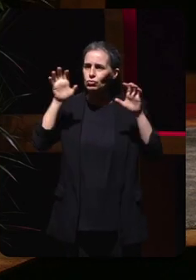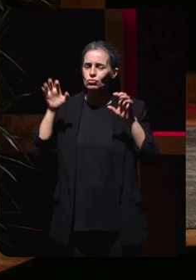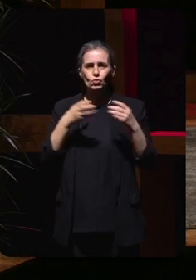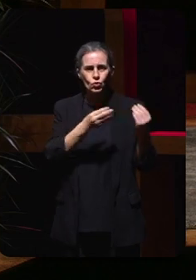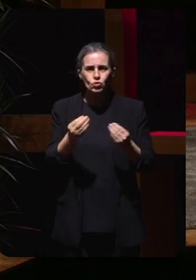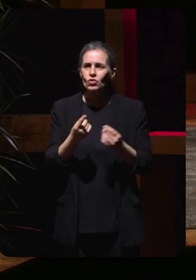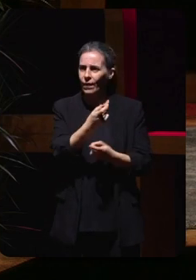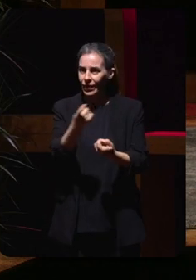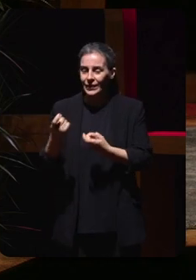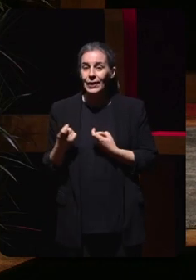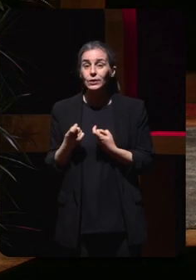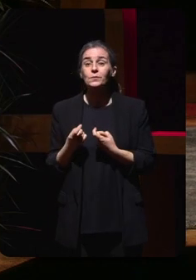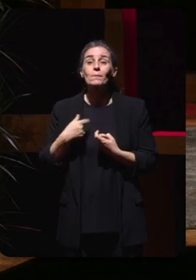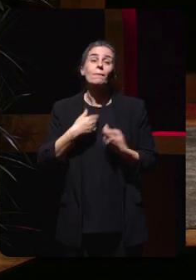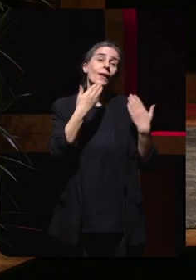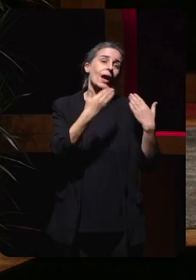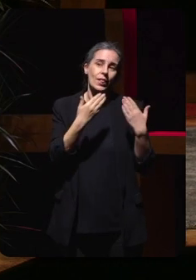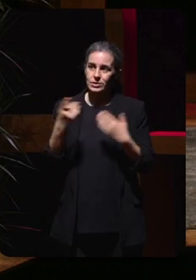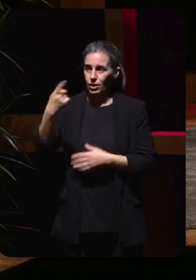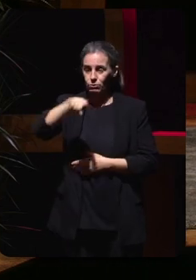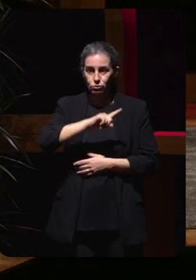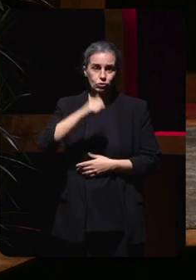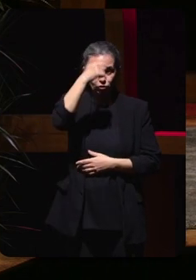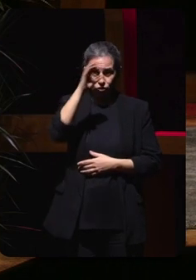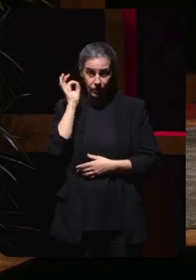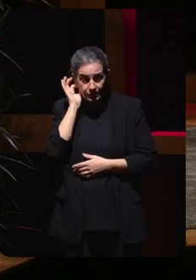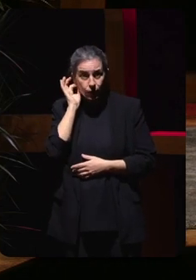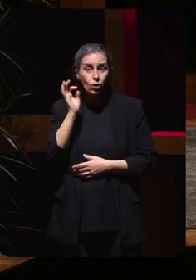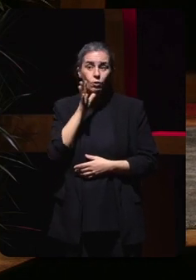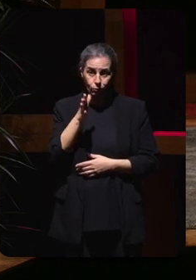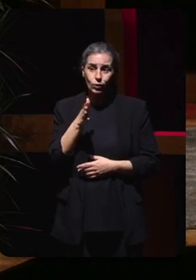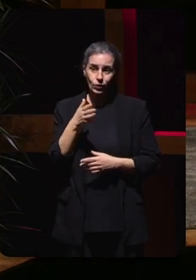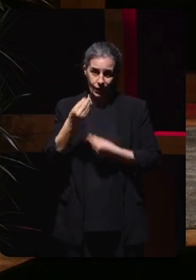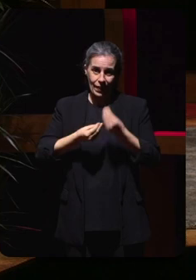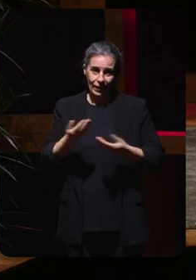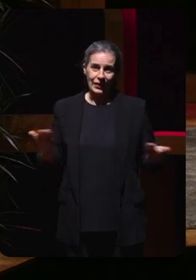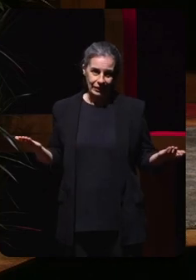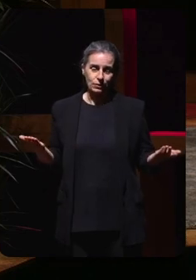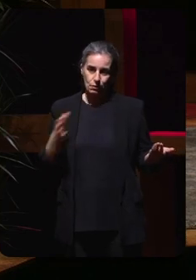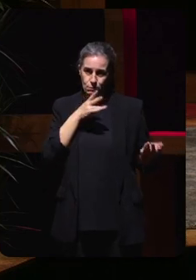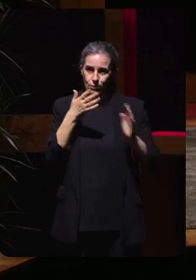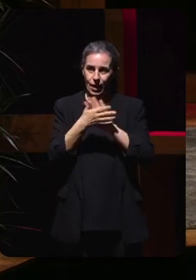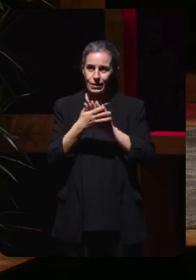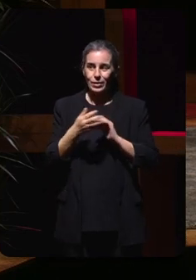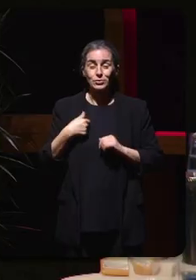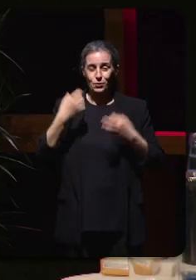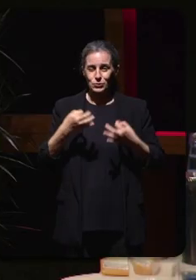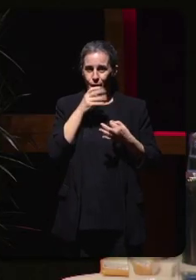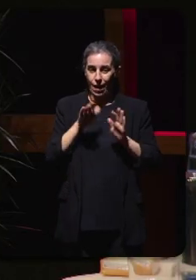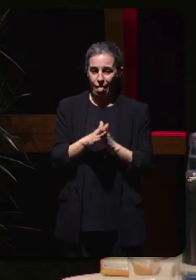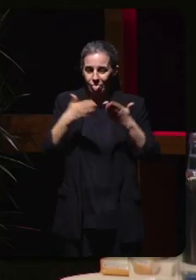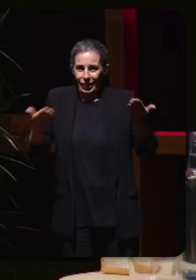necesarios. Y entonces os doy las gracias a vosotros, por supuesto, y a vosotras por haberlo, en fin, hablando de desdoblar.